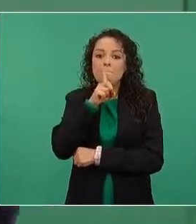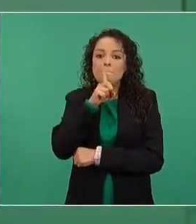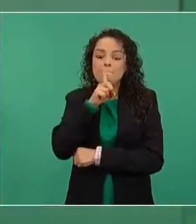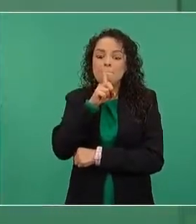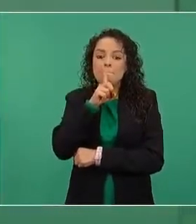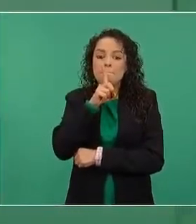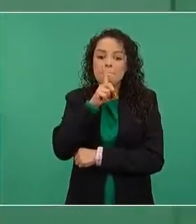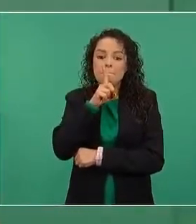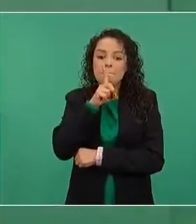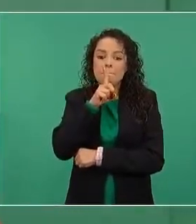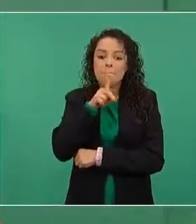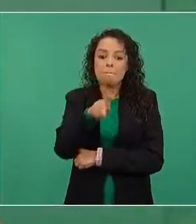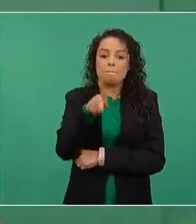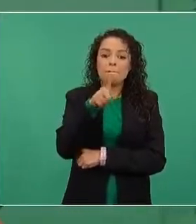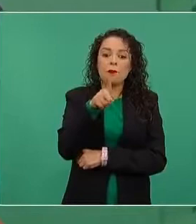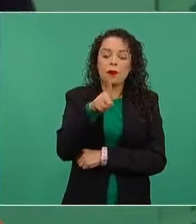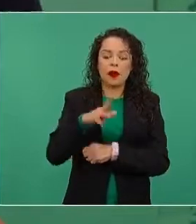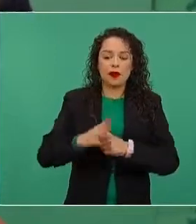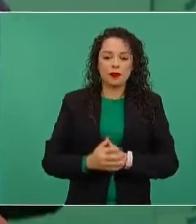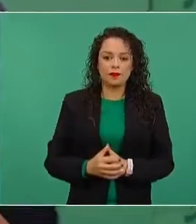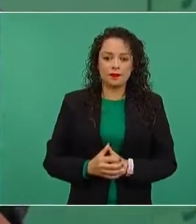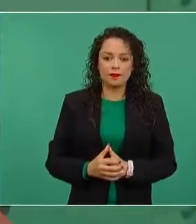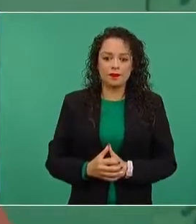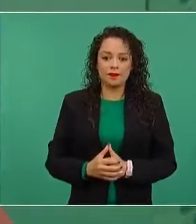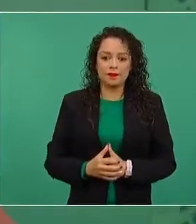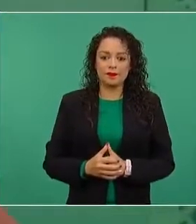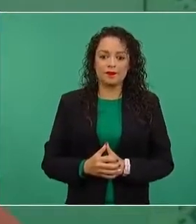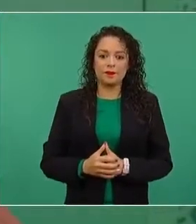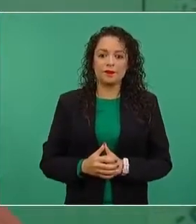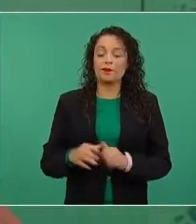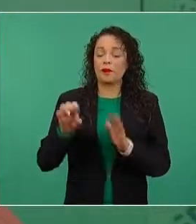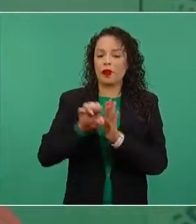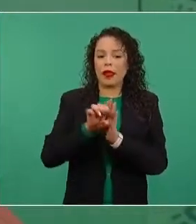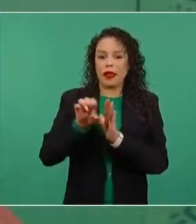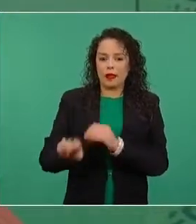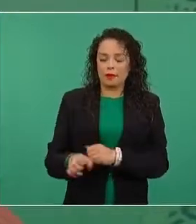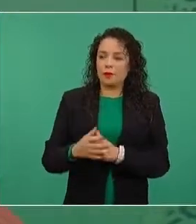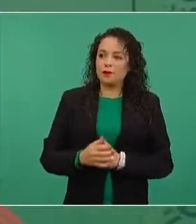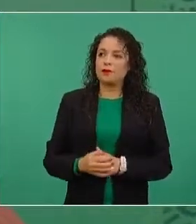por ejemplo, cuñados de Carlos Salinas,